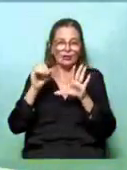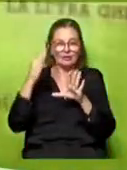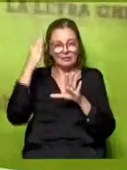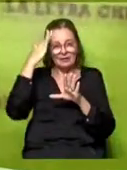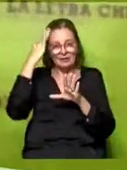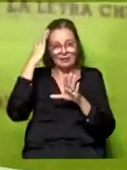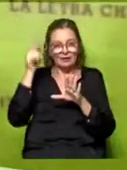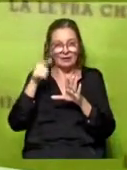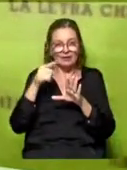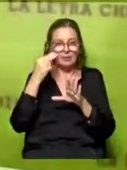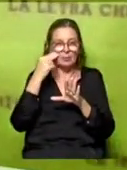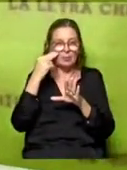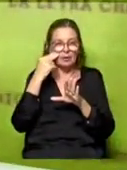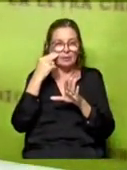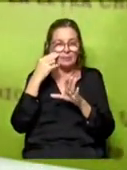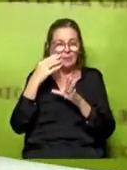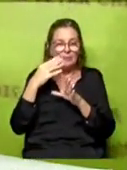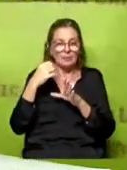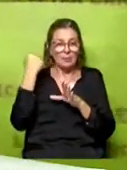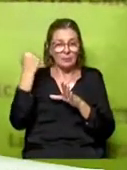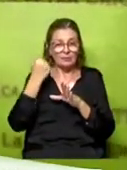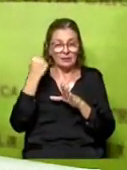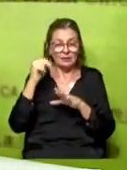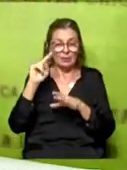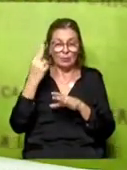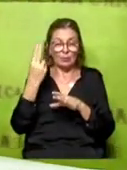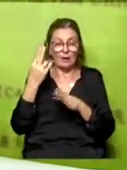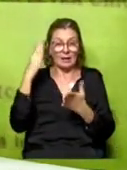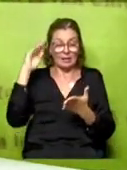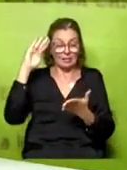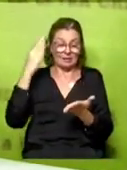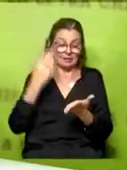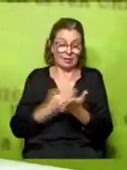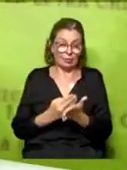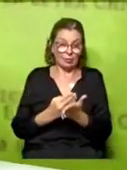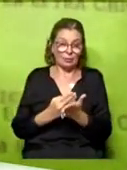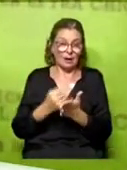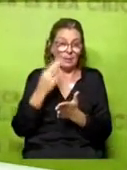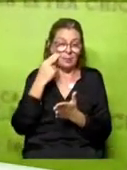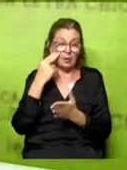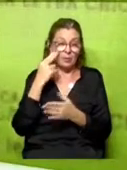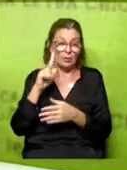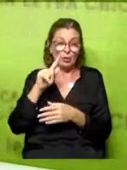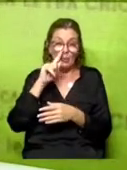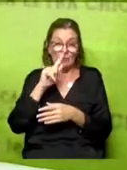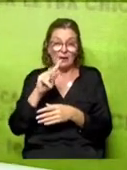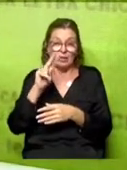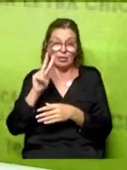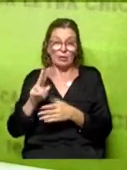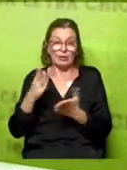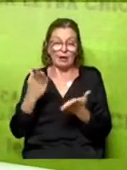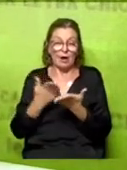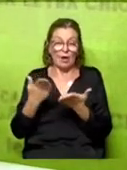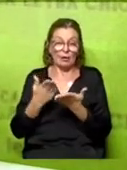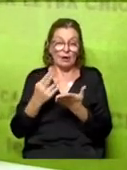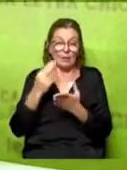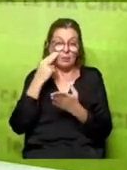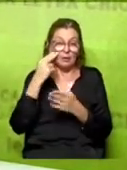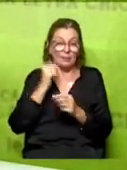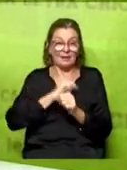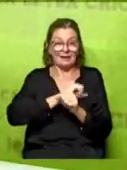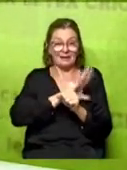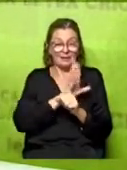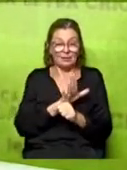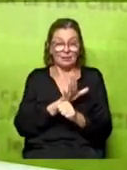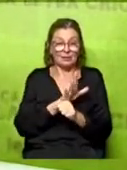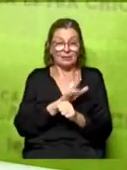ahí fue una crisis muy grave que tuvo nuestro país en la dictadura, la crisis del año 2002, y ahora en la crisis, en la pandemia, también